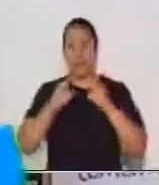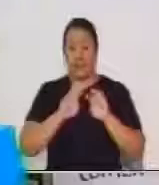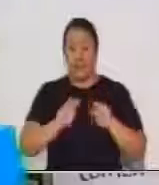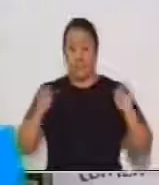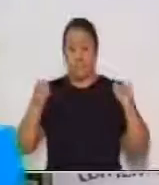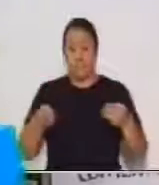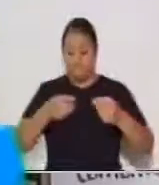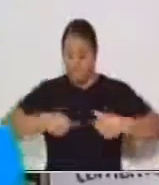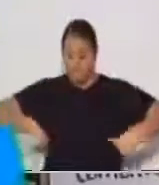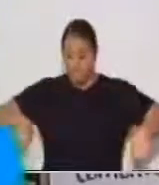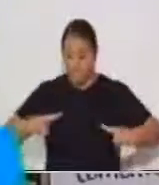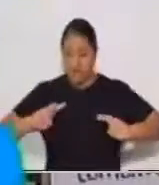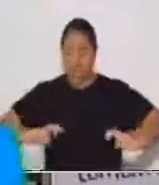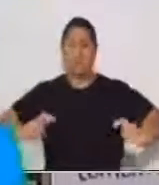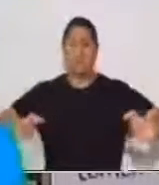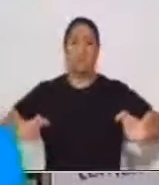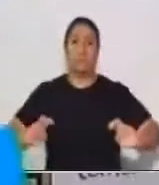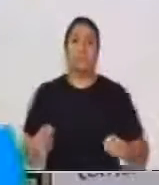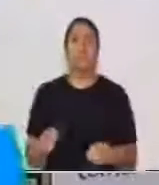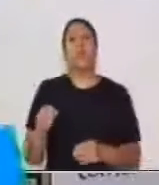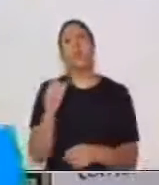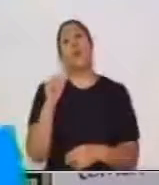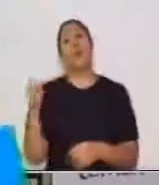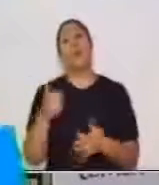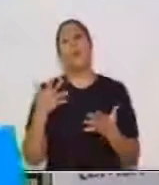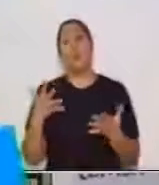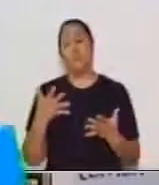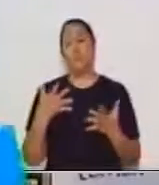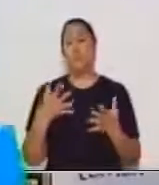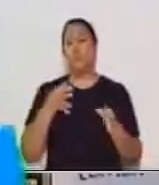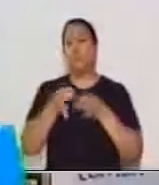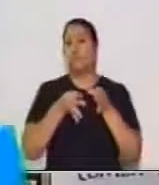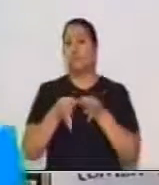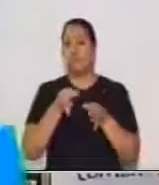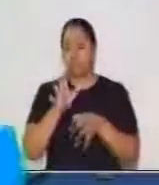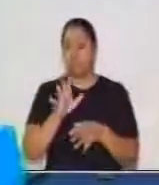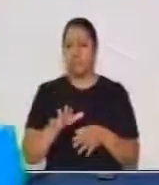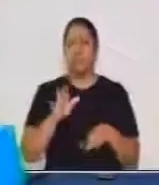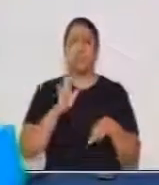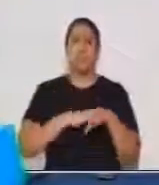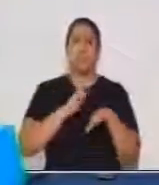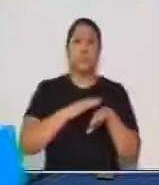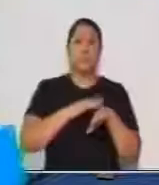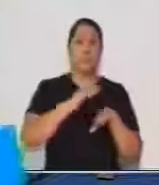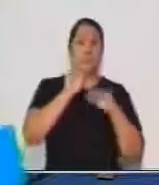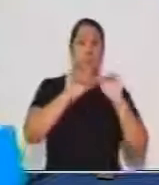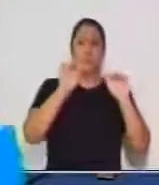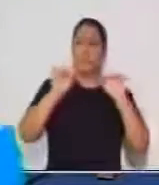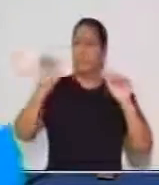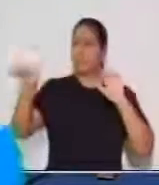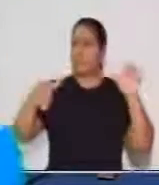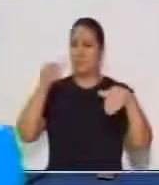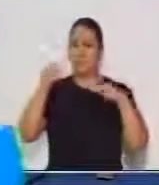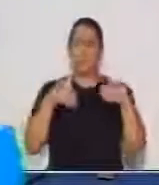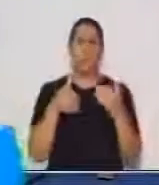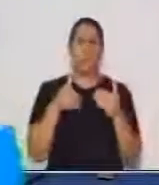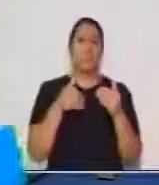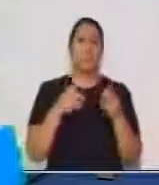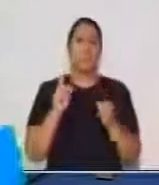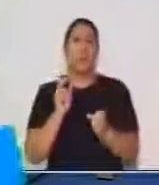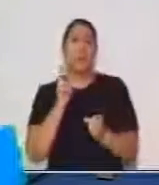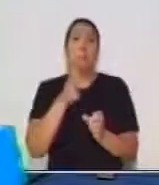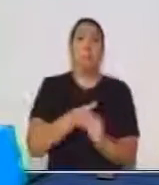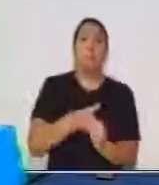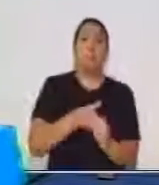otra definición que podemos dar es que convoca a un grupo de participantes sin diferencias ni jerarquías. Esto es